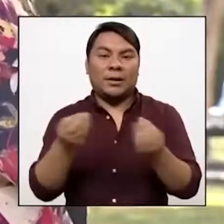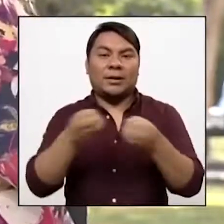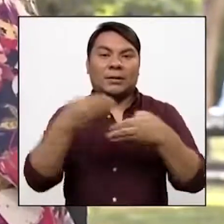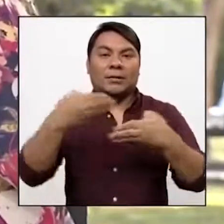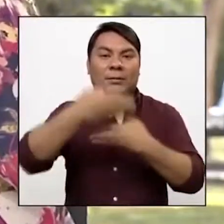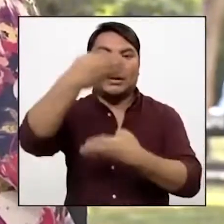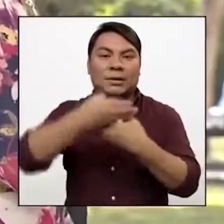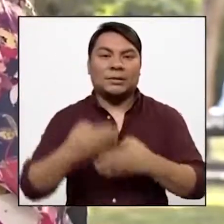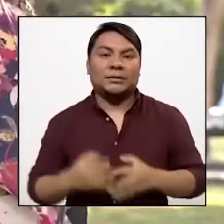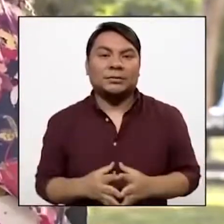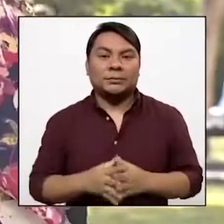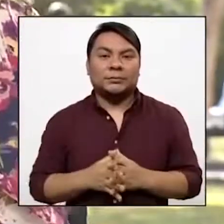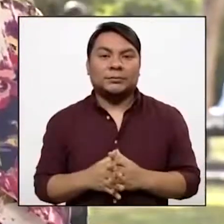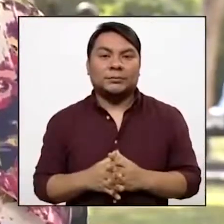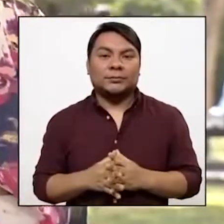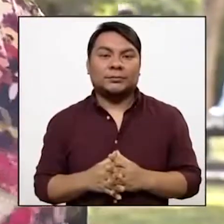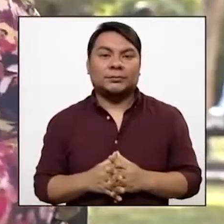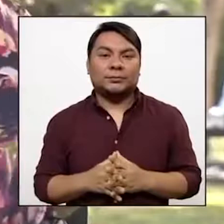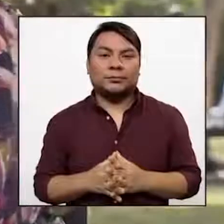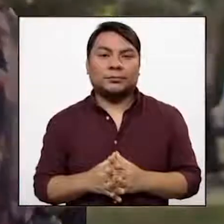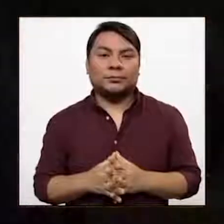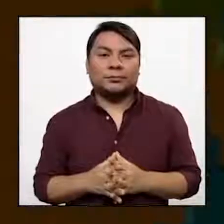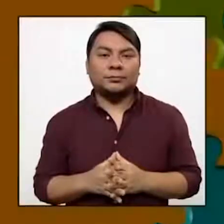aquí en Sin Barreras.